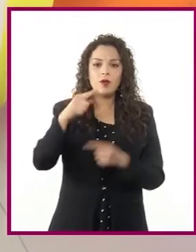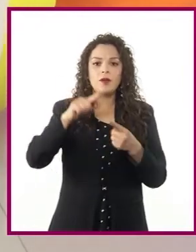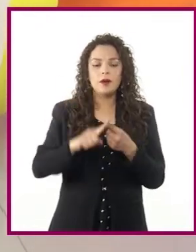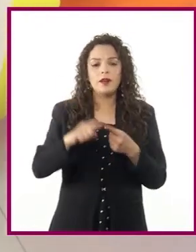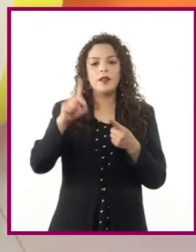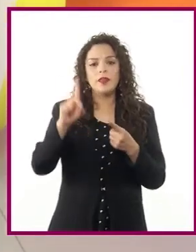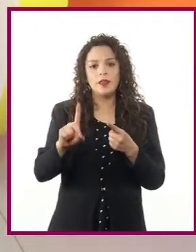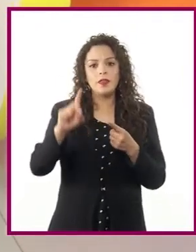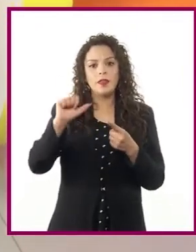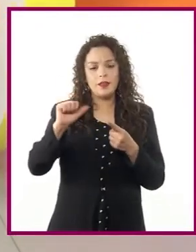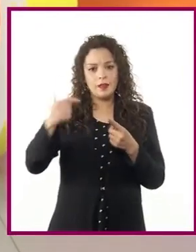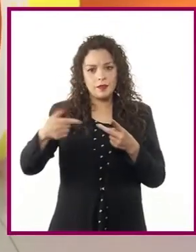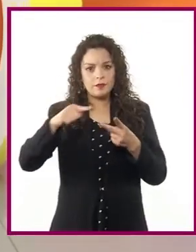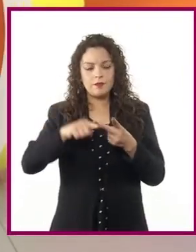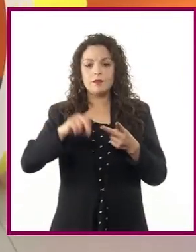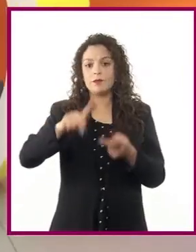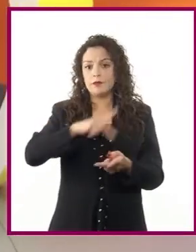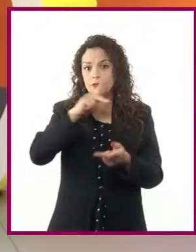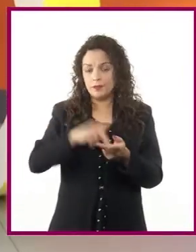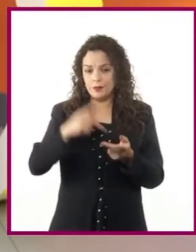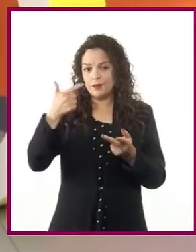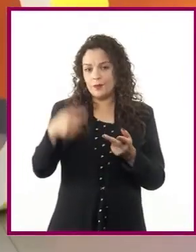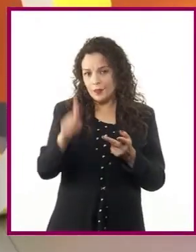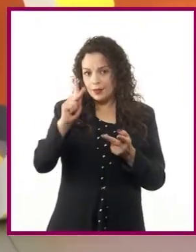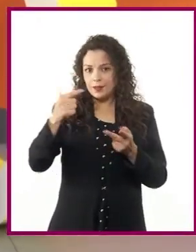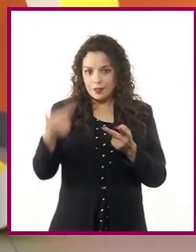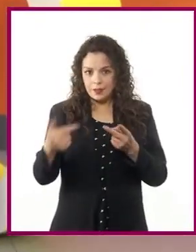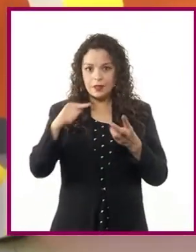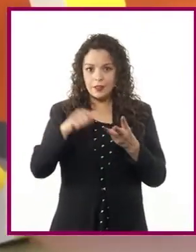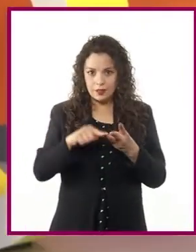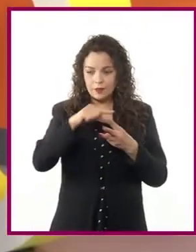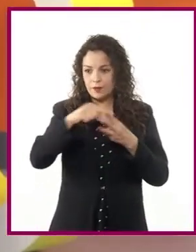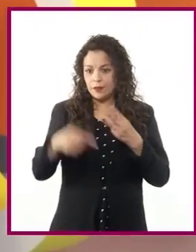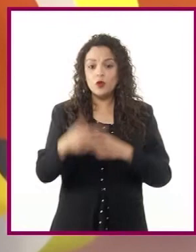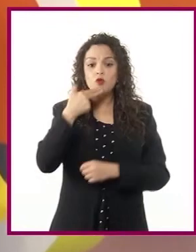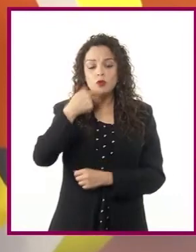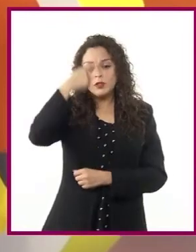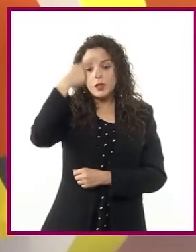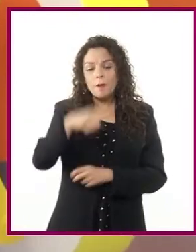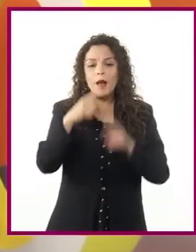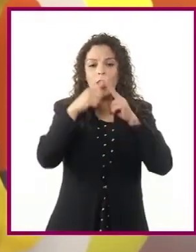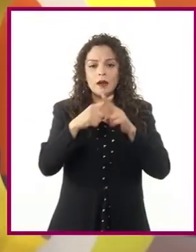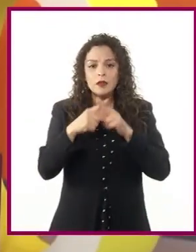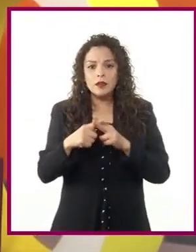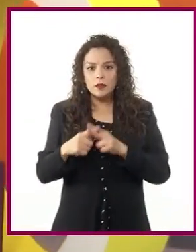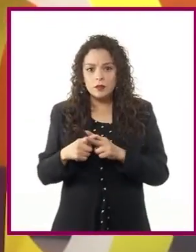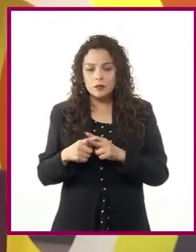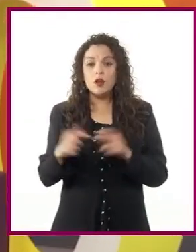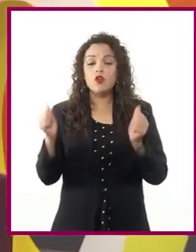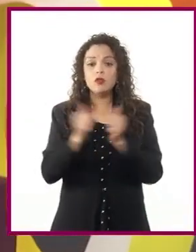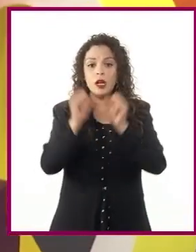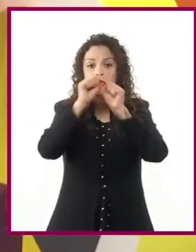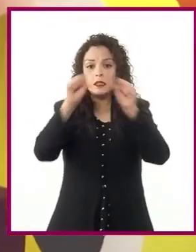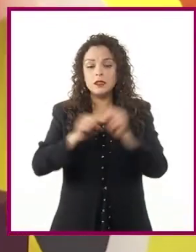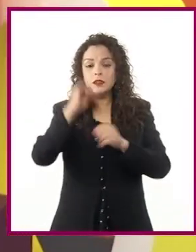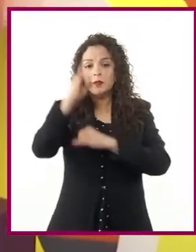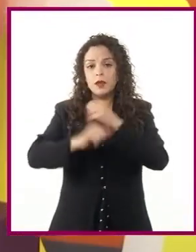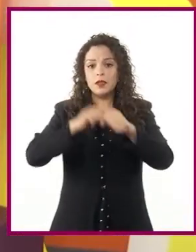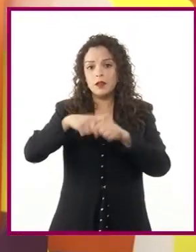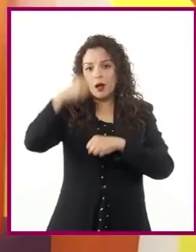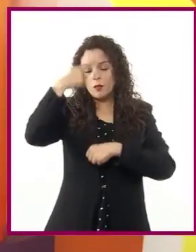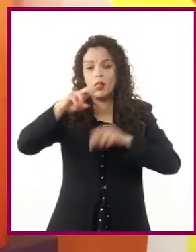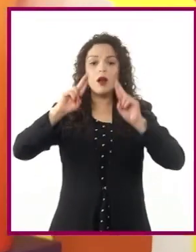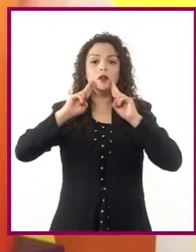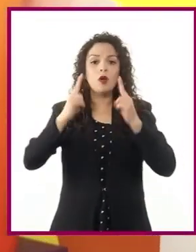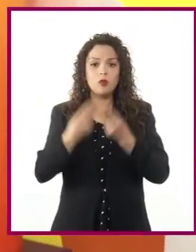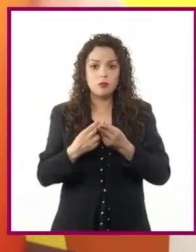kilogramos, etc., se utilizan para cuantificar magnitudes de acuerdo con el Sistema Internacional de Unidades,